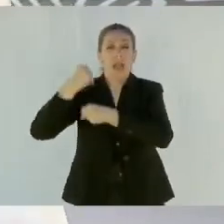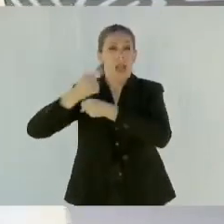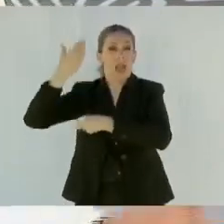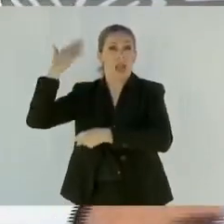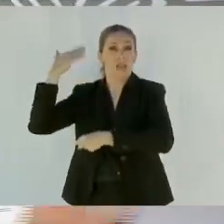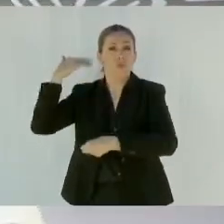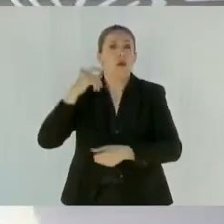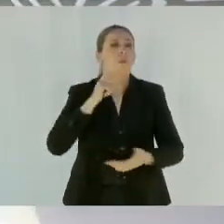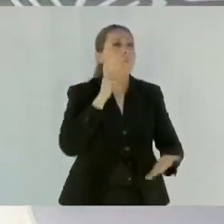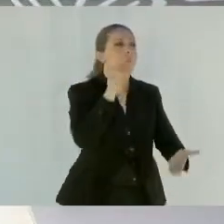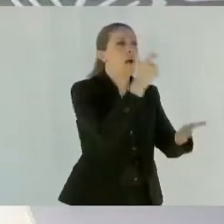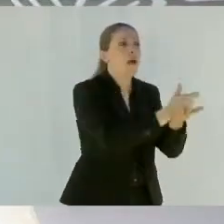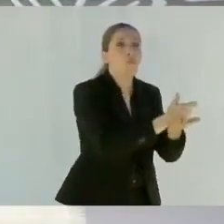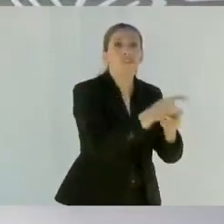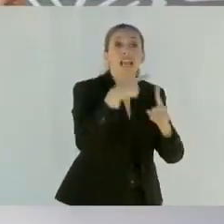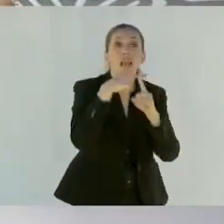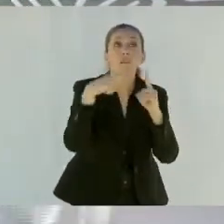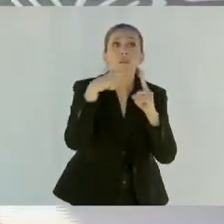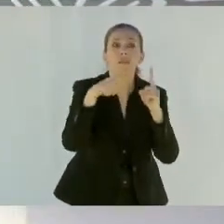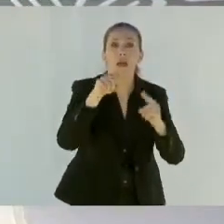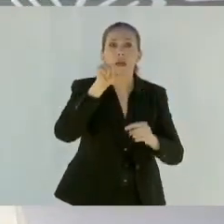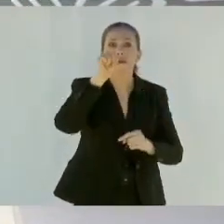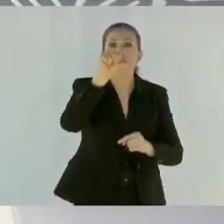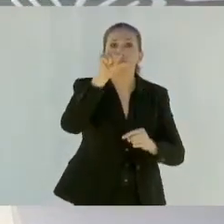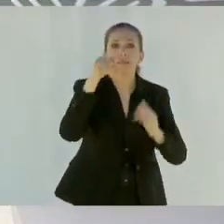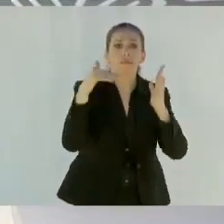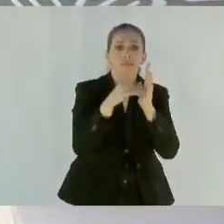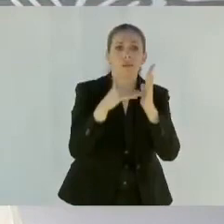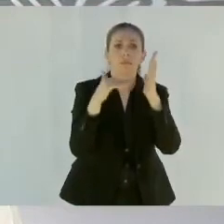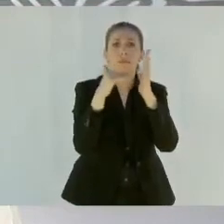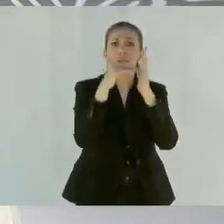millones, la mitad, por 8 reclusorios.